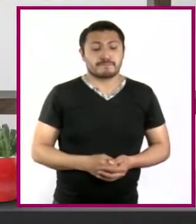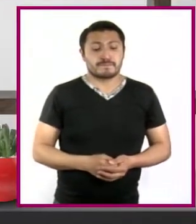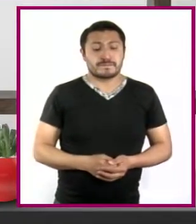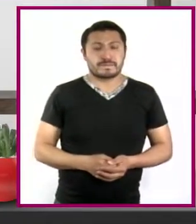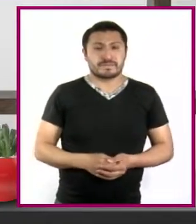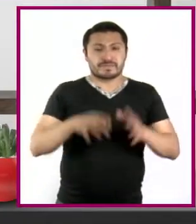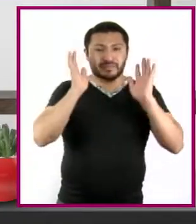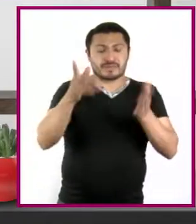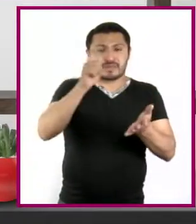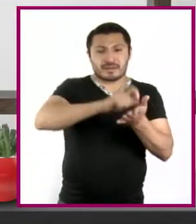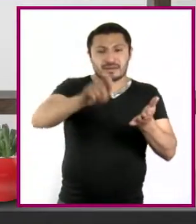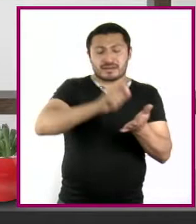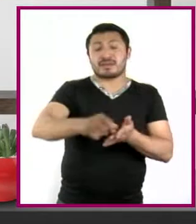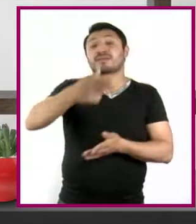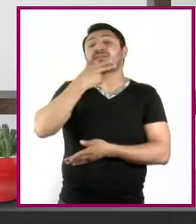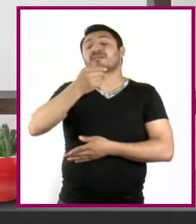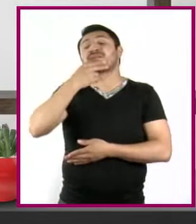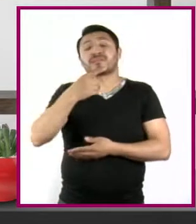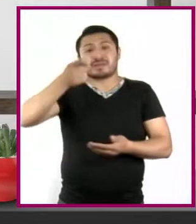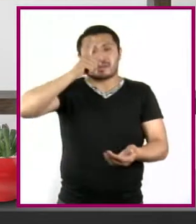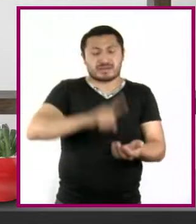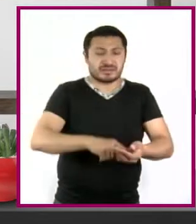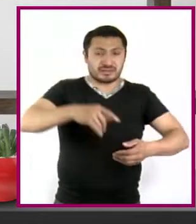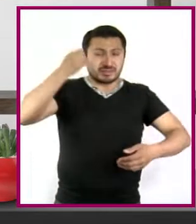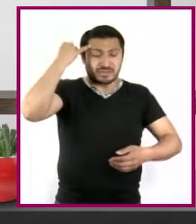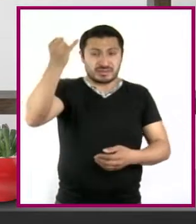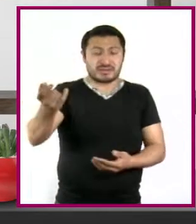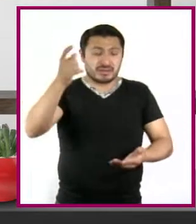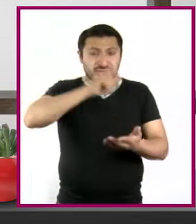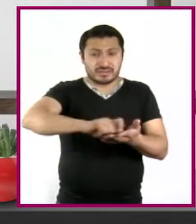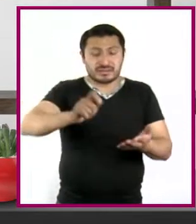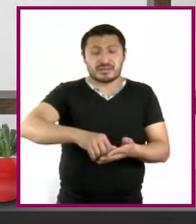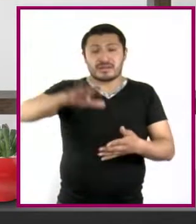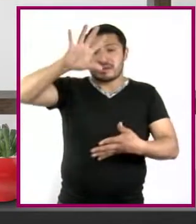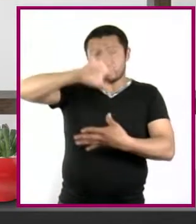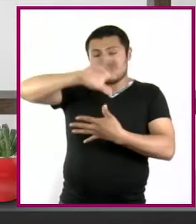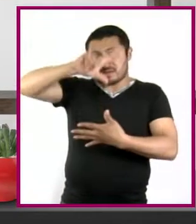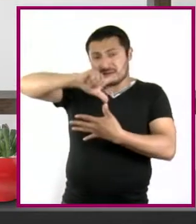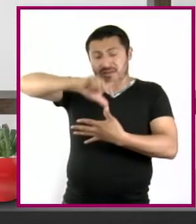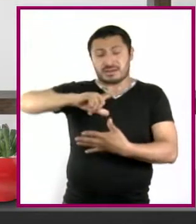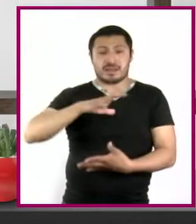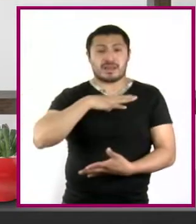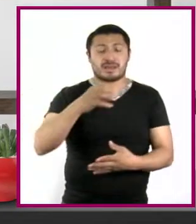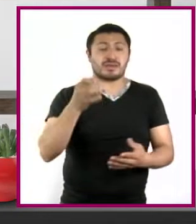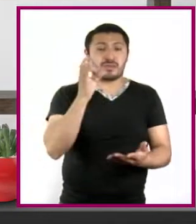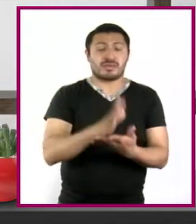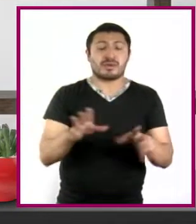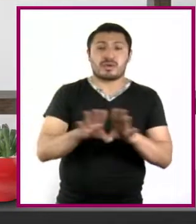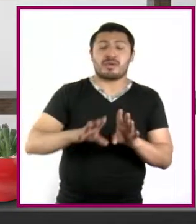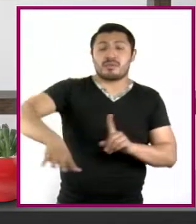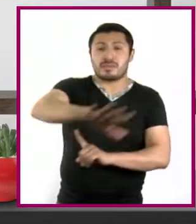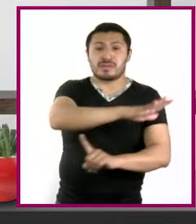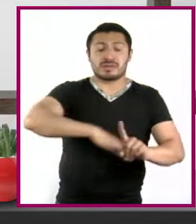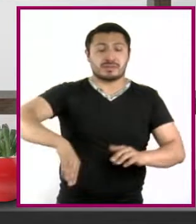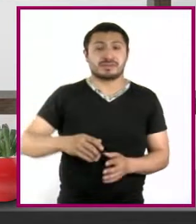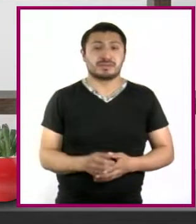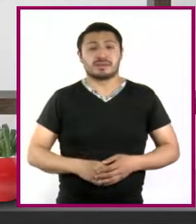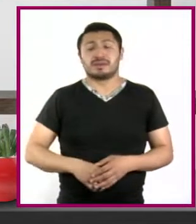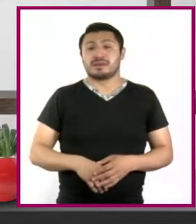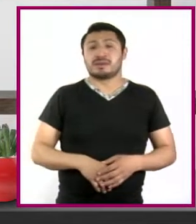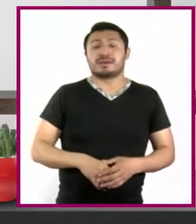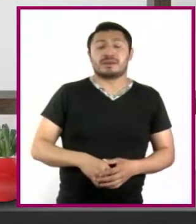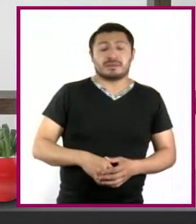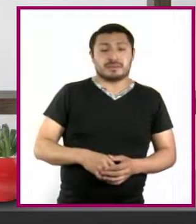Como ha escrito Matthew Brown, dentro de estos esquemas narrativos, América Latina aparece solo como periferia, ente pasivo o